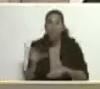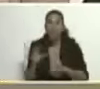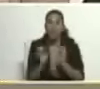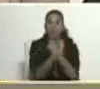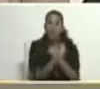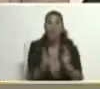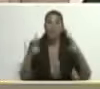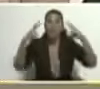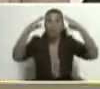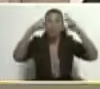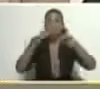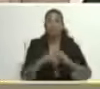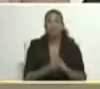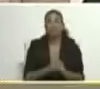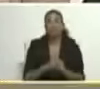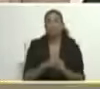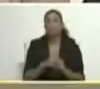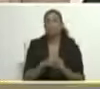Unidas.